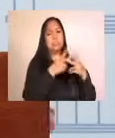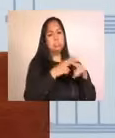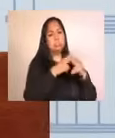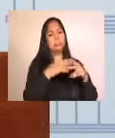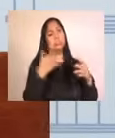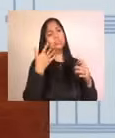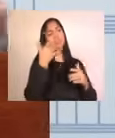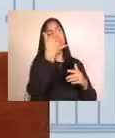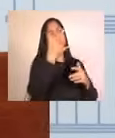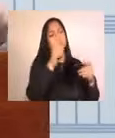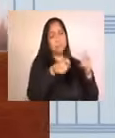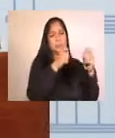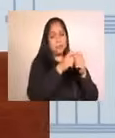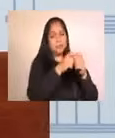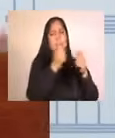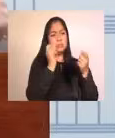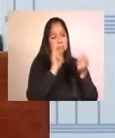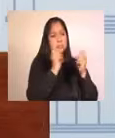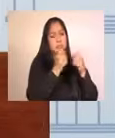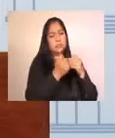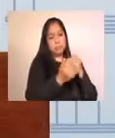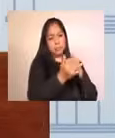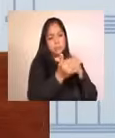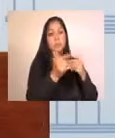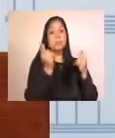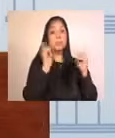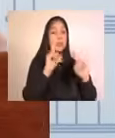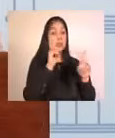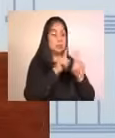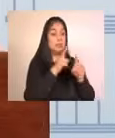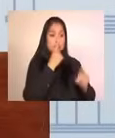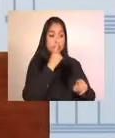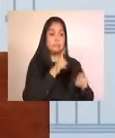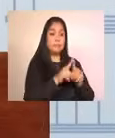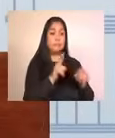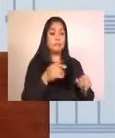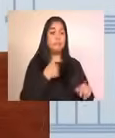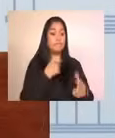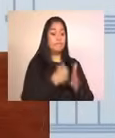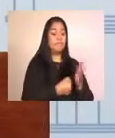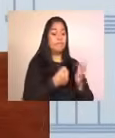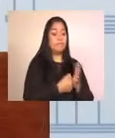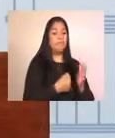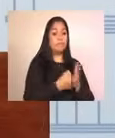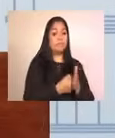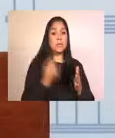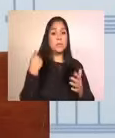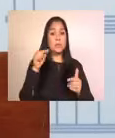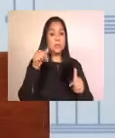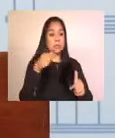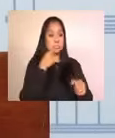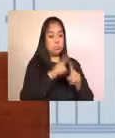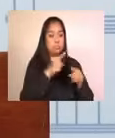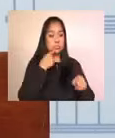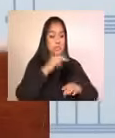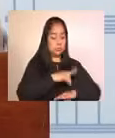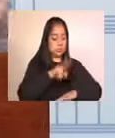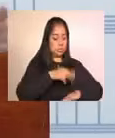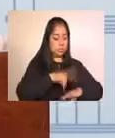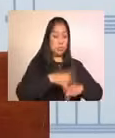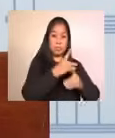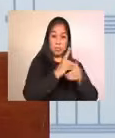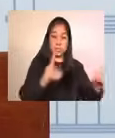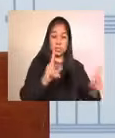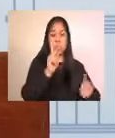eso, pero que sí definitivamente viene a generar una afrenta a nuestra naturaleza democrática o a nuestra